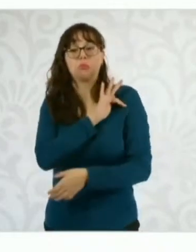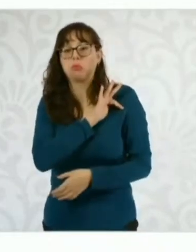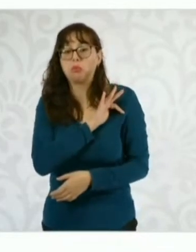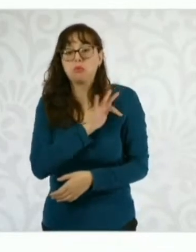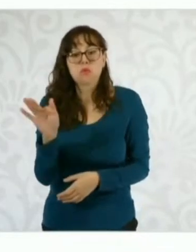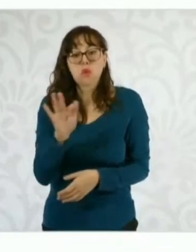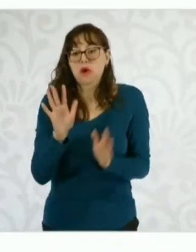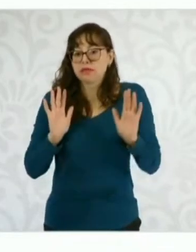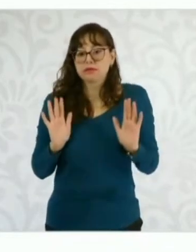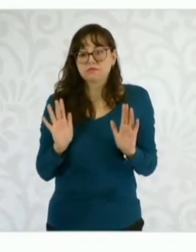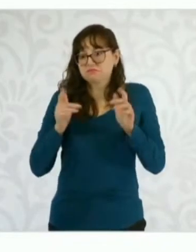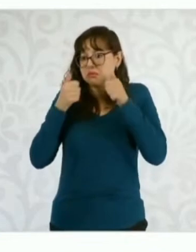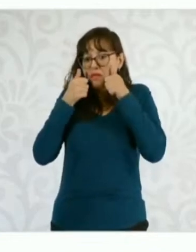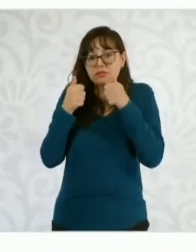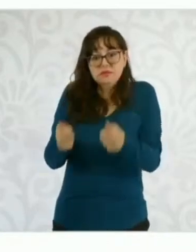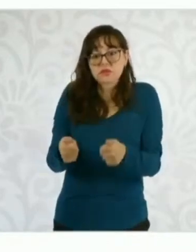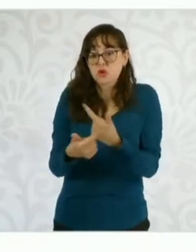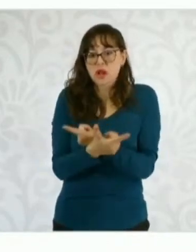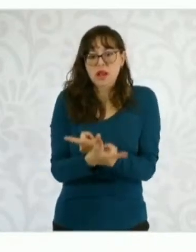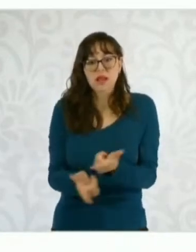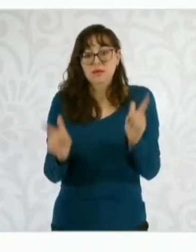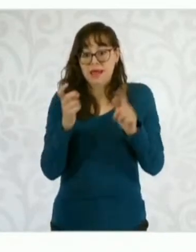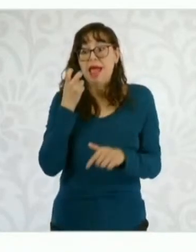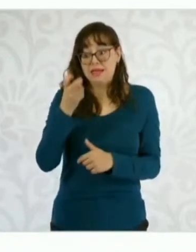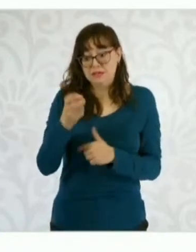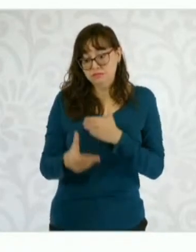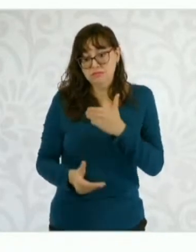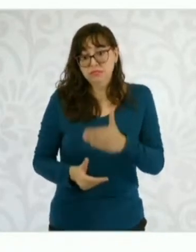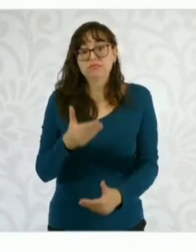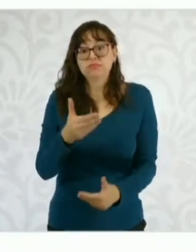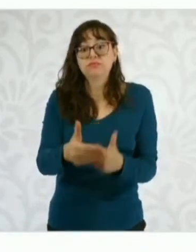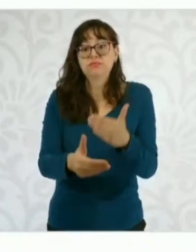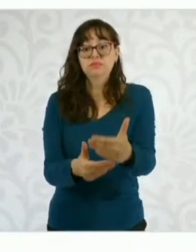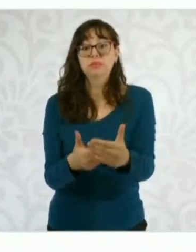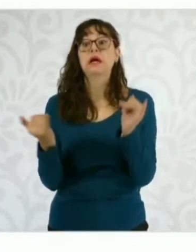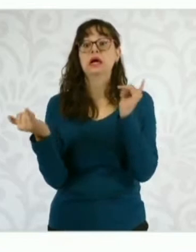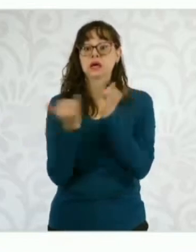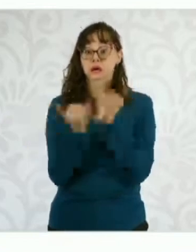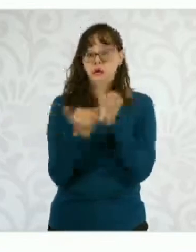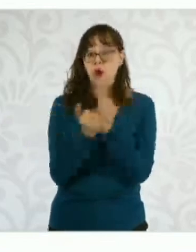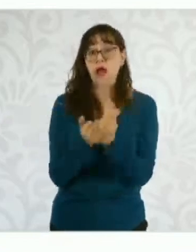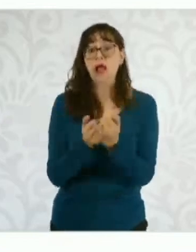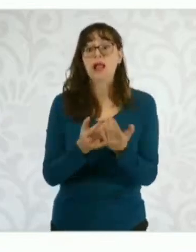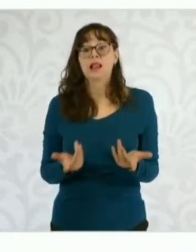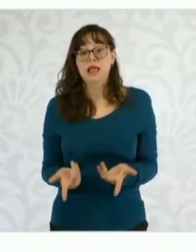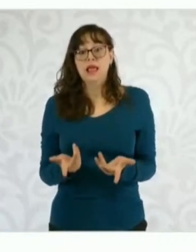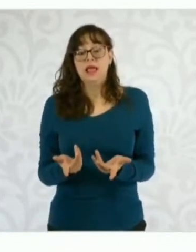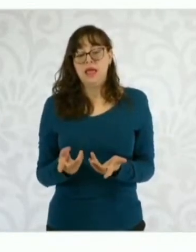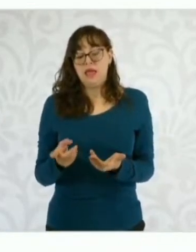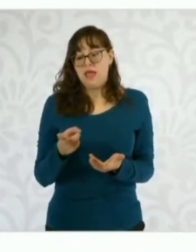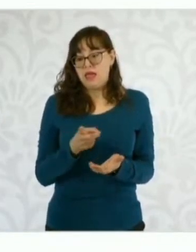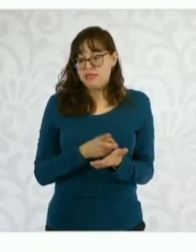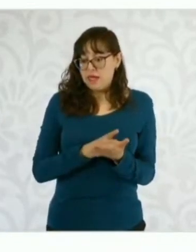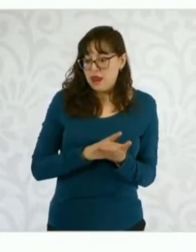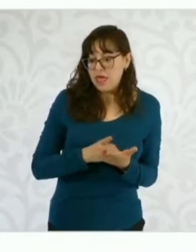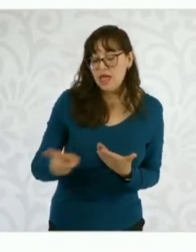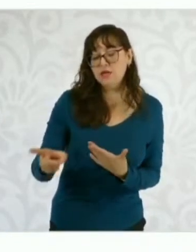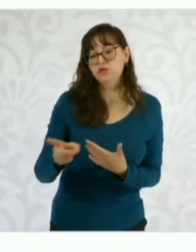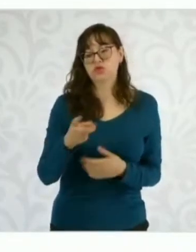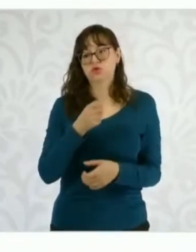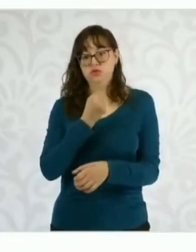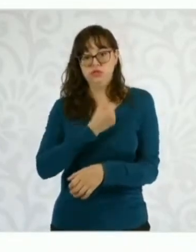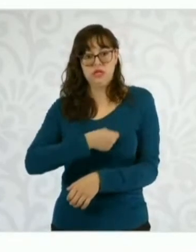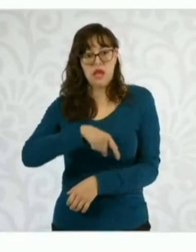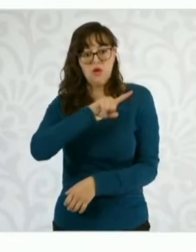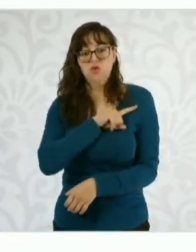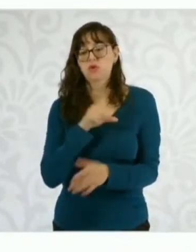derechohabiencia y sea atendida. Y finalmente también garantizar el derecho al acceso a la salud a través de una credencialización universal de afiliación